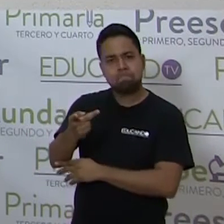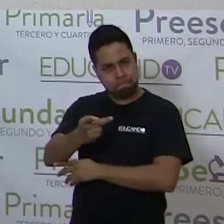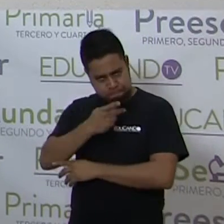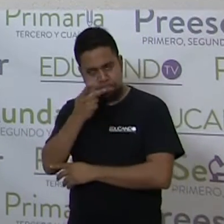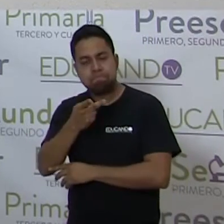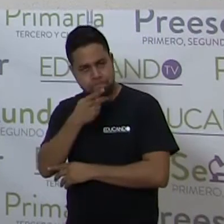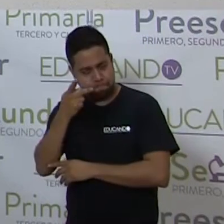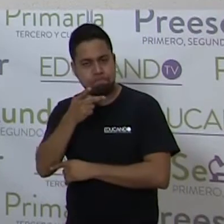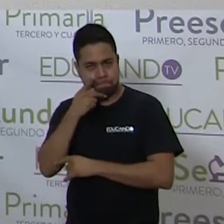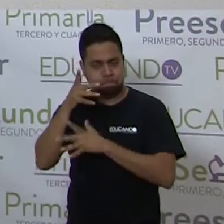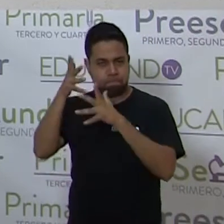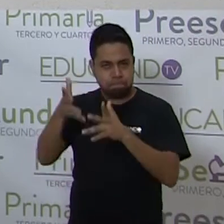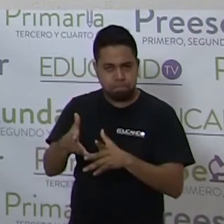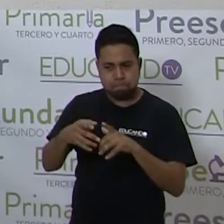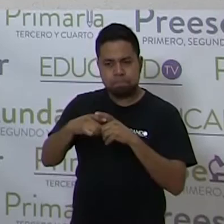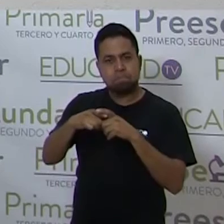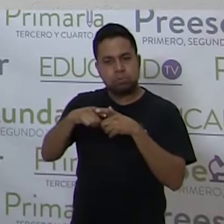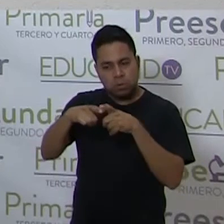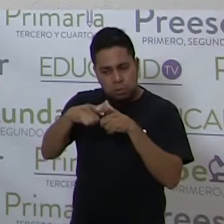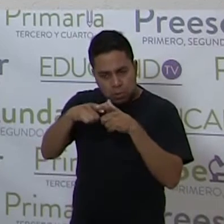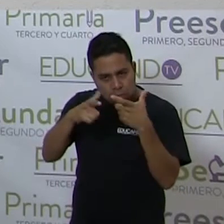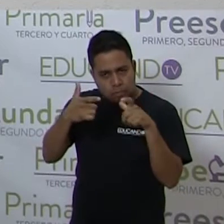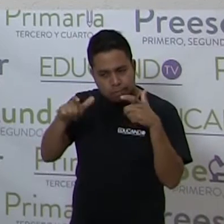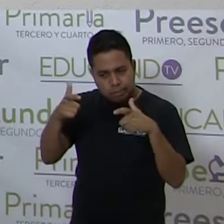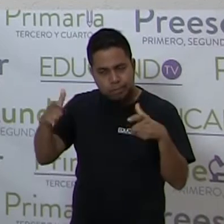hablaba y se multiplicaba.